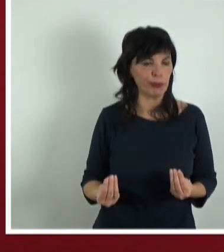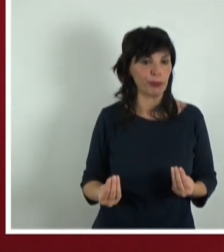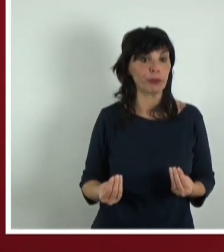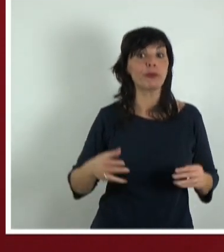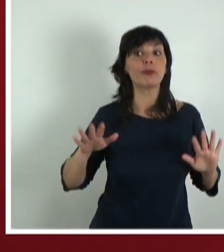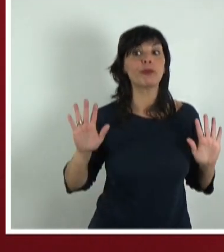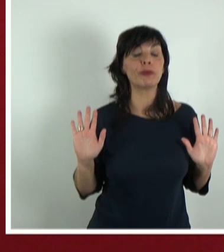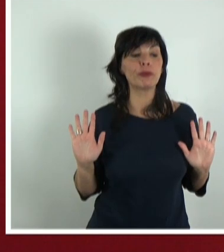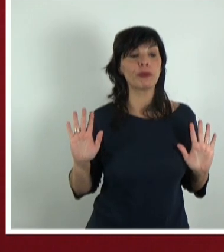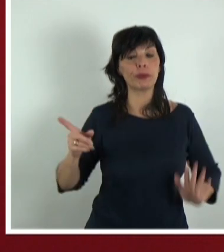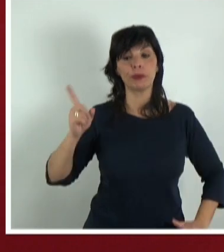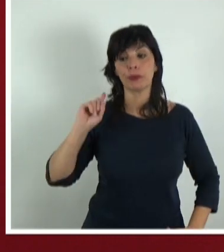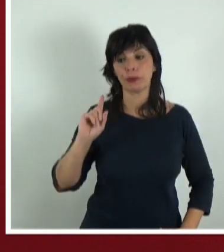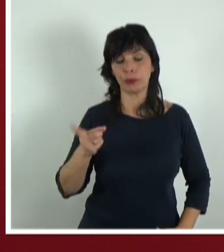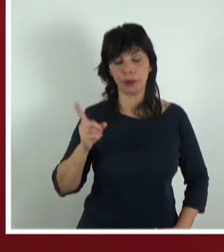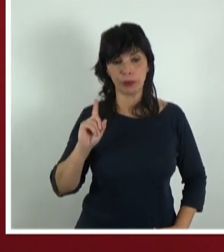pero solo